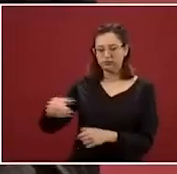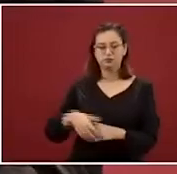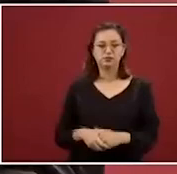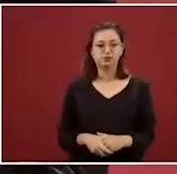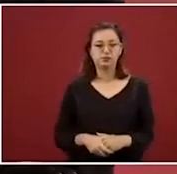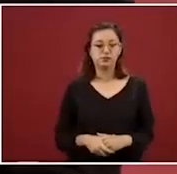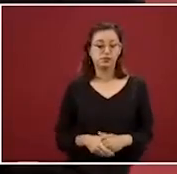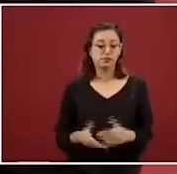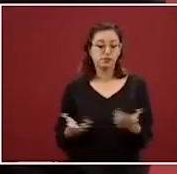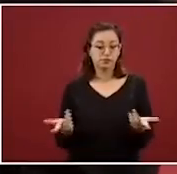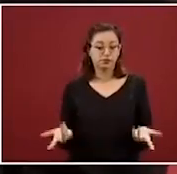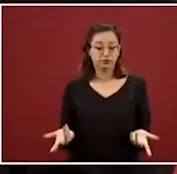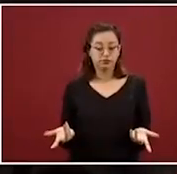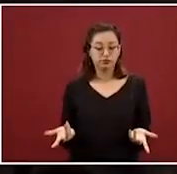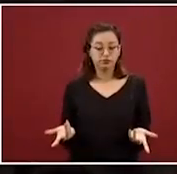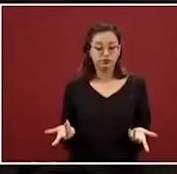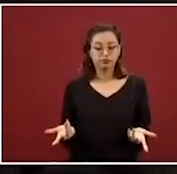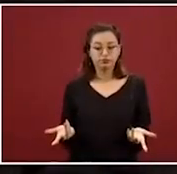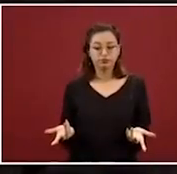Entonces,